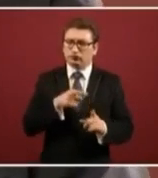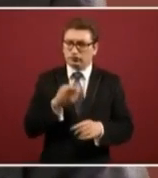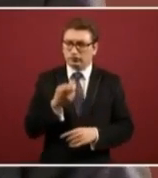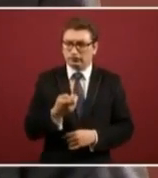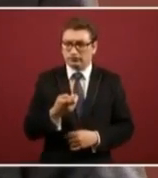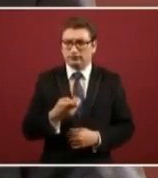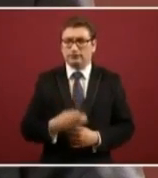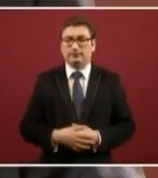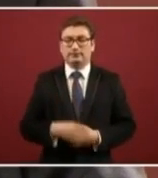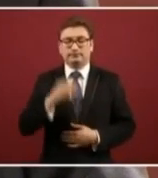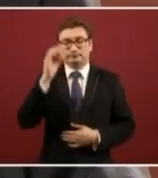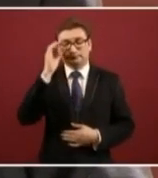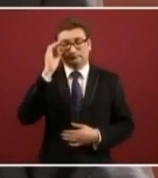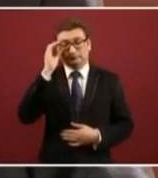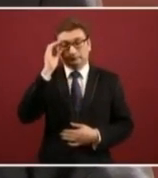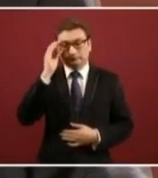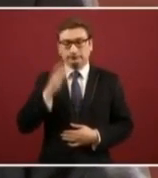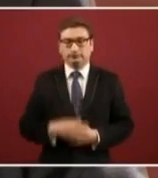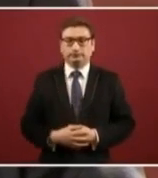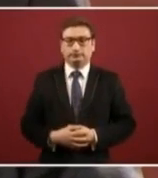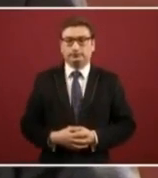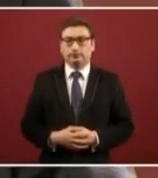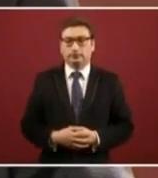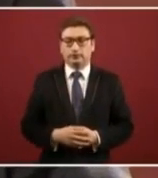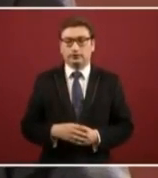Ahora, en la medida en que